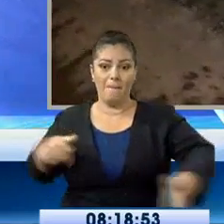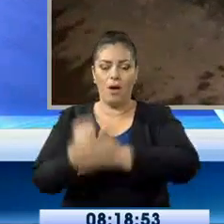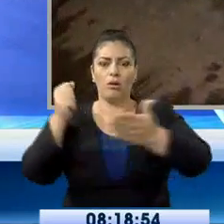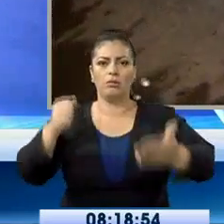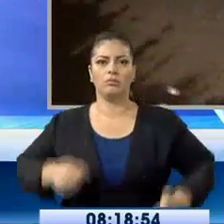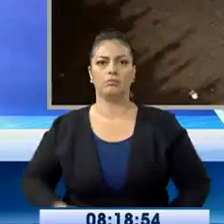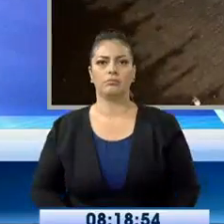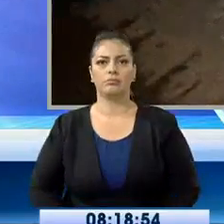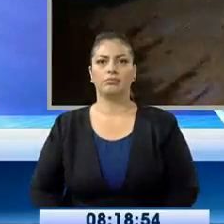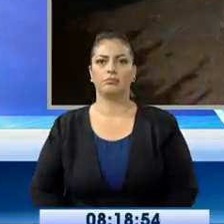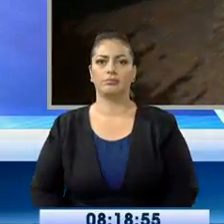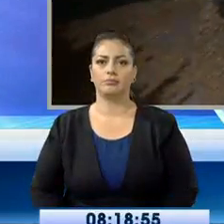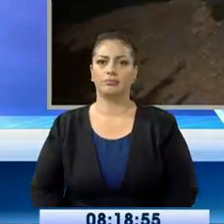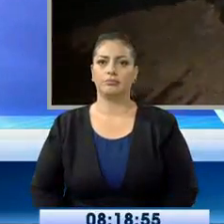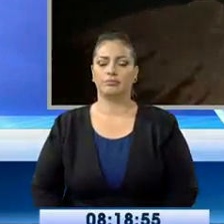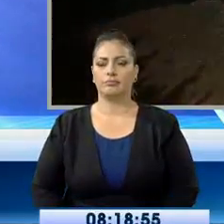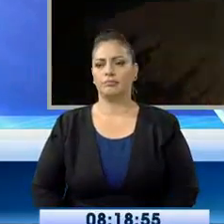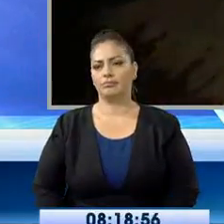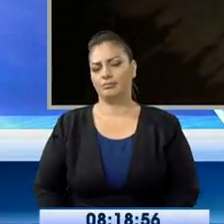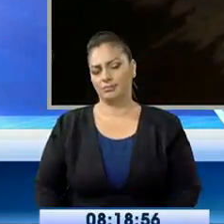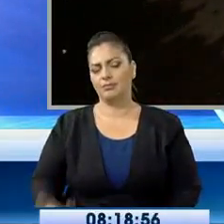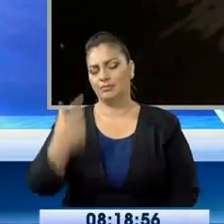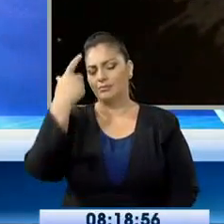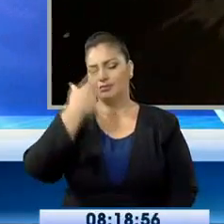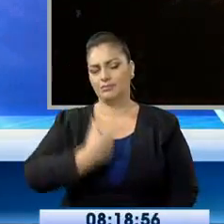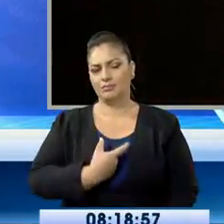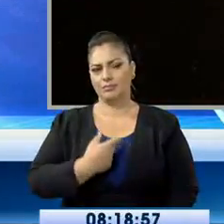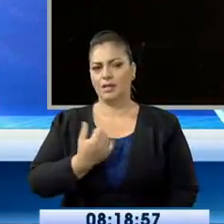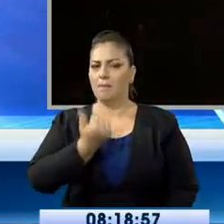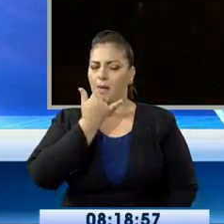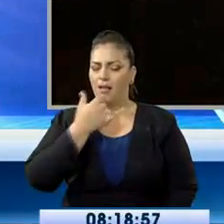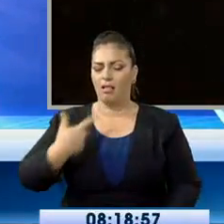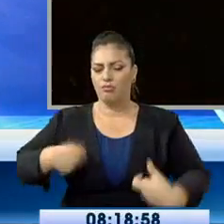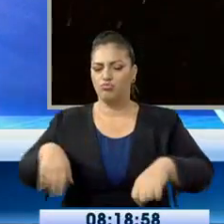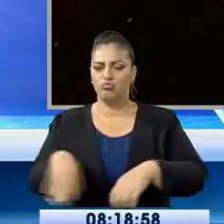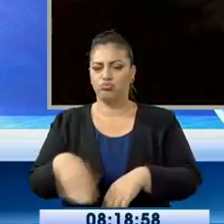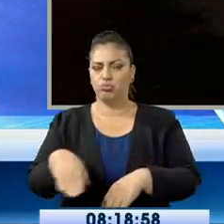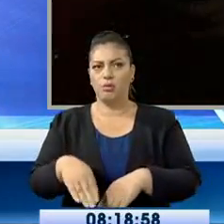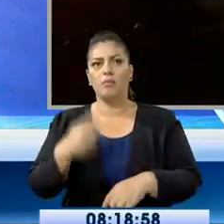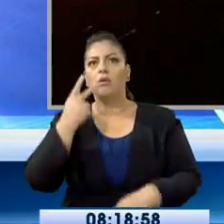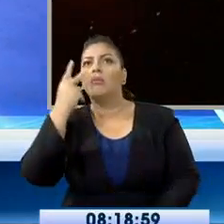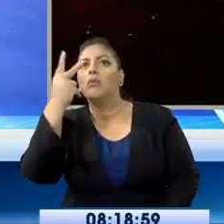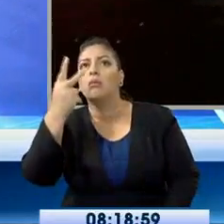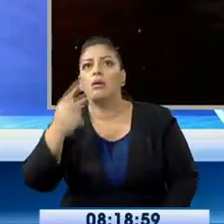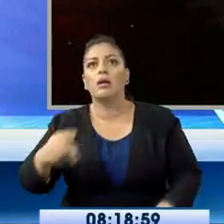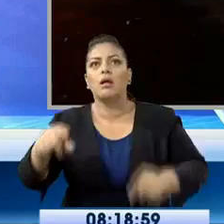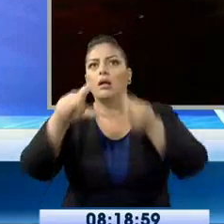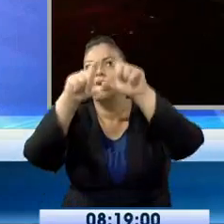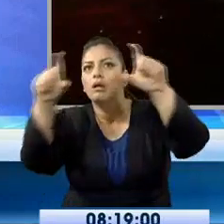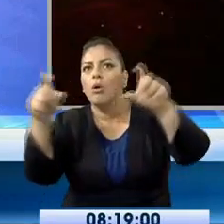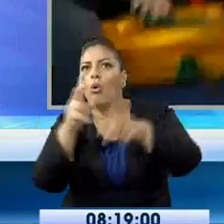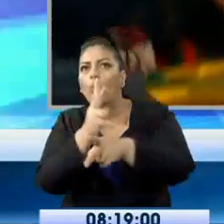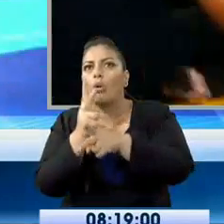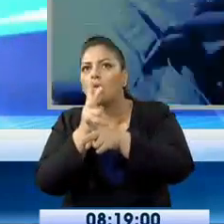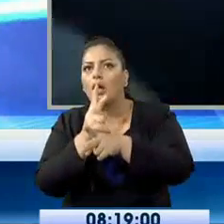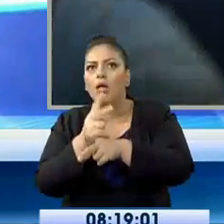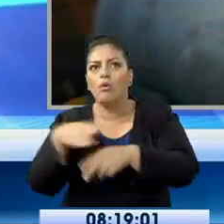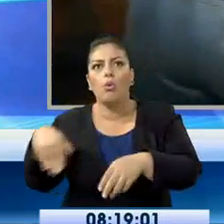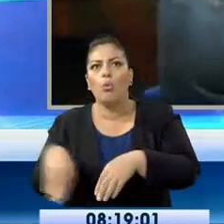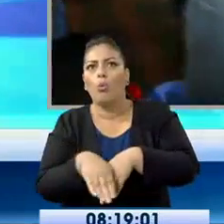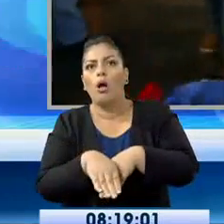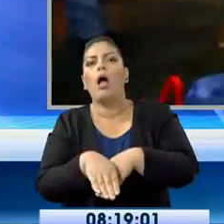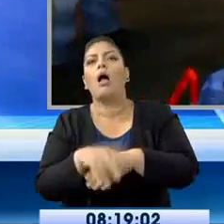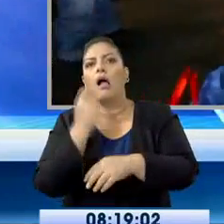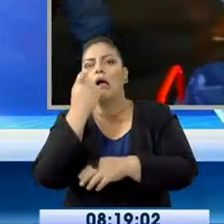señalización, agrégale la irresponsabilidad del conductor. Pero de alguna manera, si está señalizado, aunque sea como torero, te la saca. Claro. Pero si no